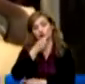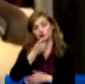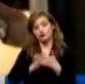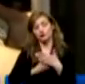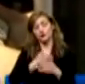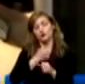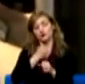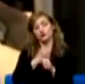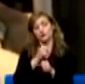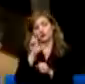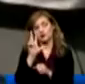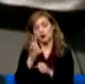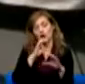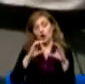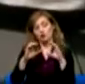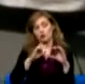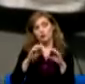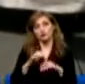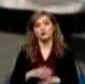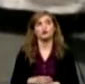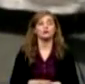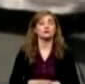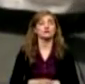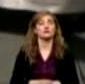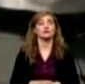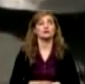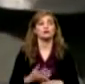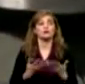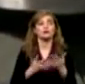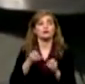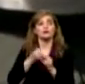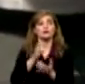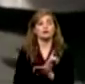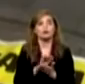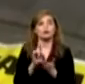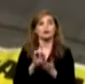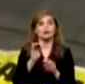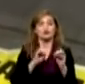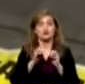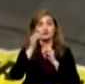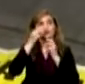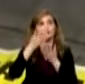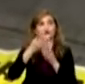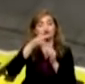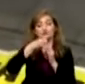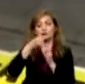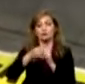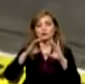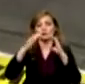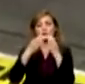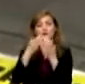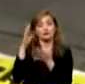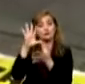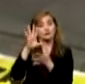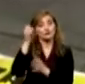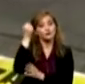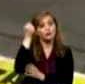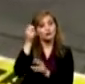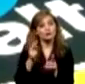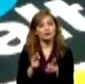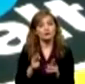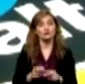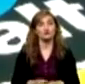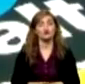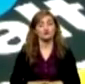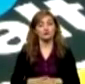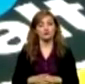3 trabajadores de la comunicación. Sostienen que esperan para este fin de semana el informe final de la Comisión Interamericana de Derechos Humanos,